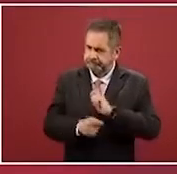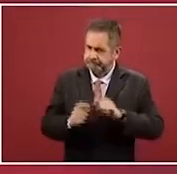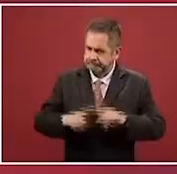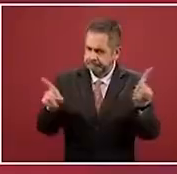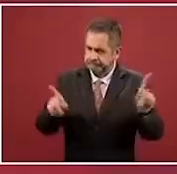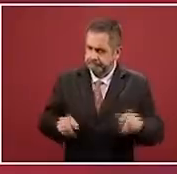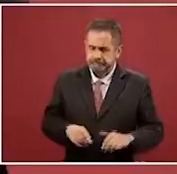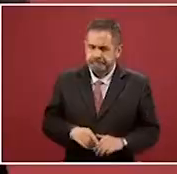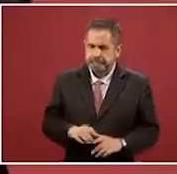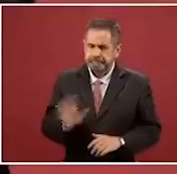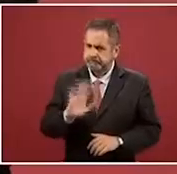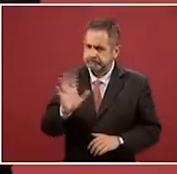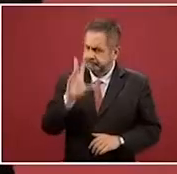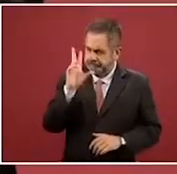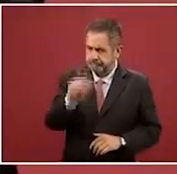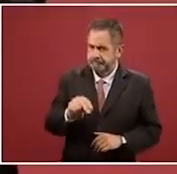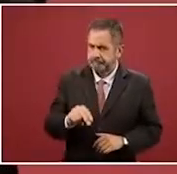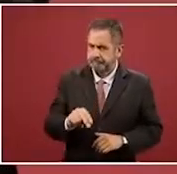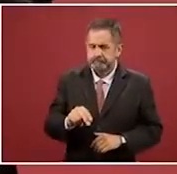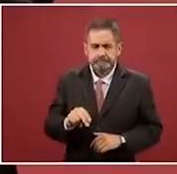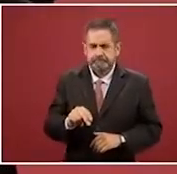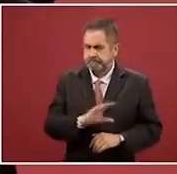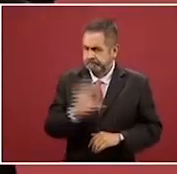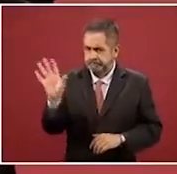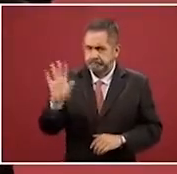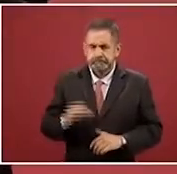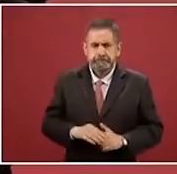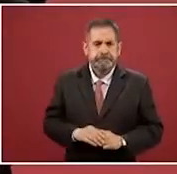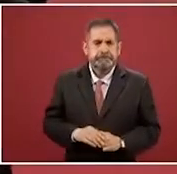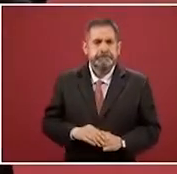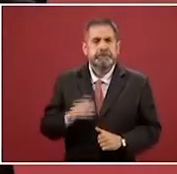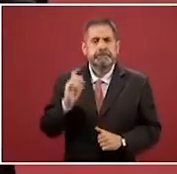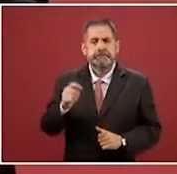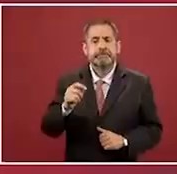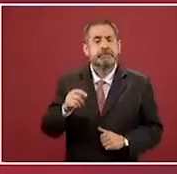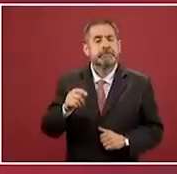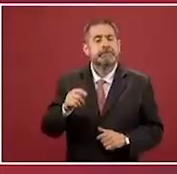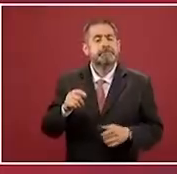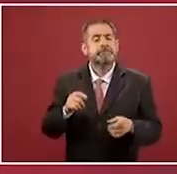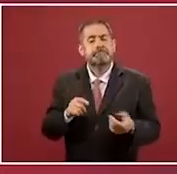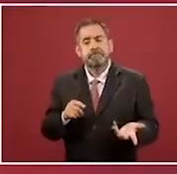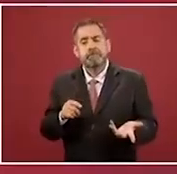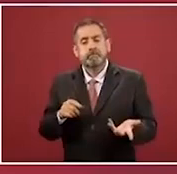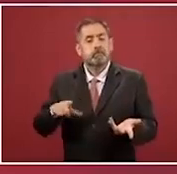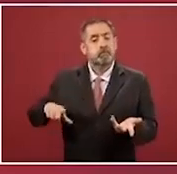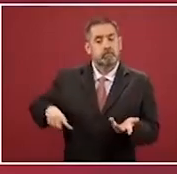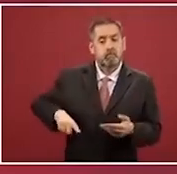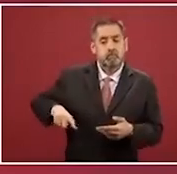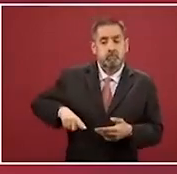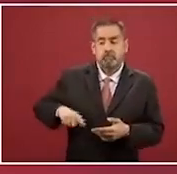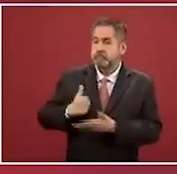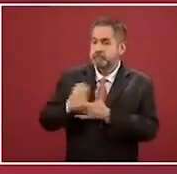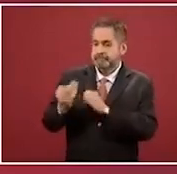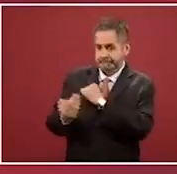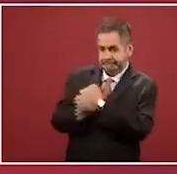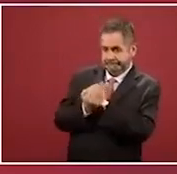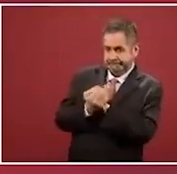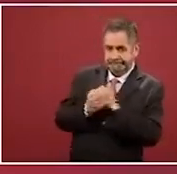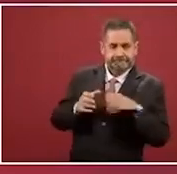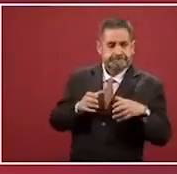no se permite el que se utilice al gobierno para